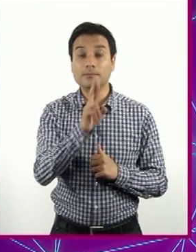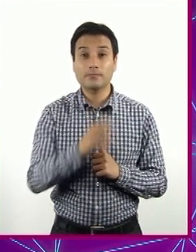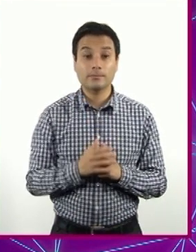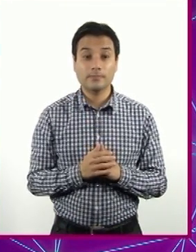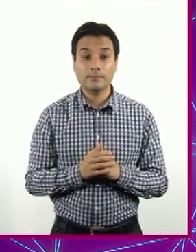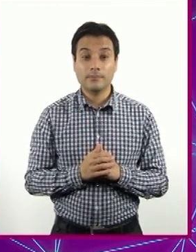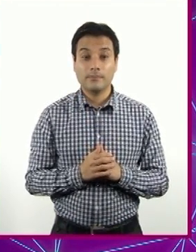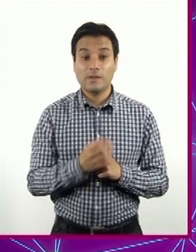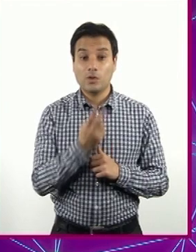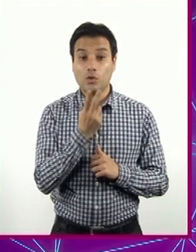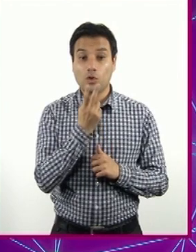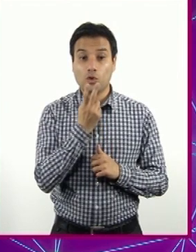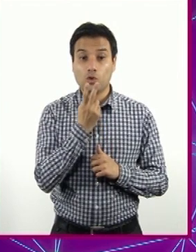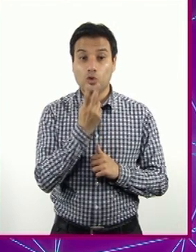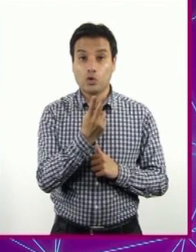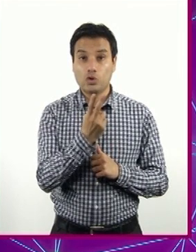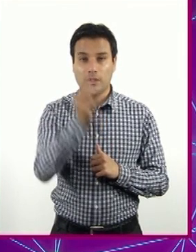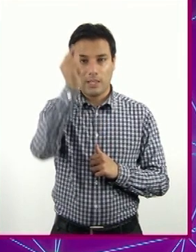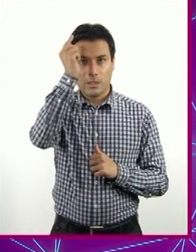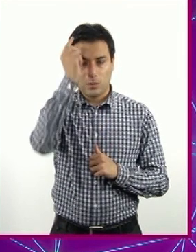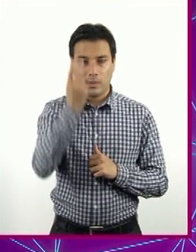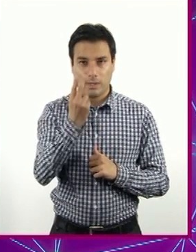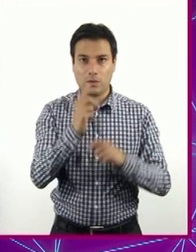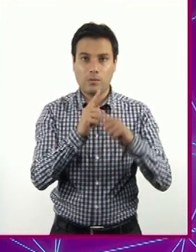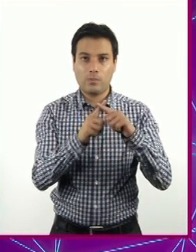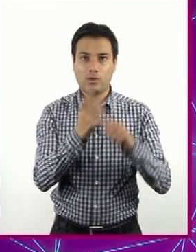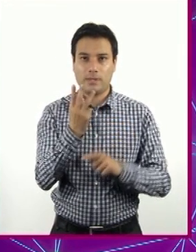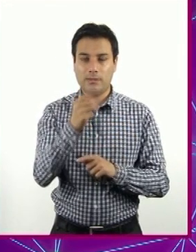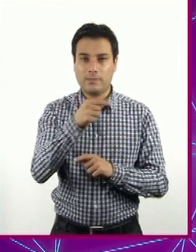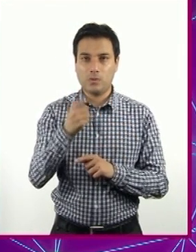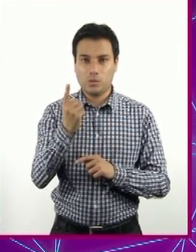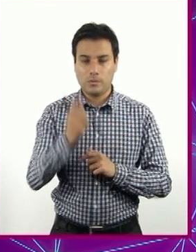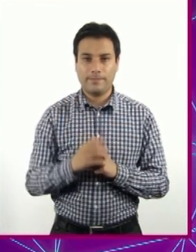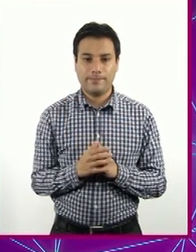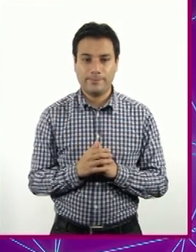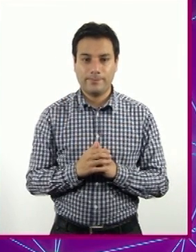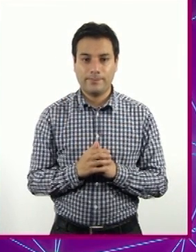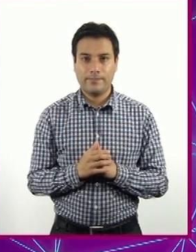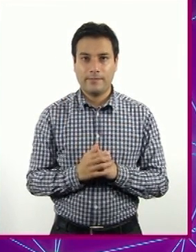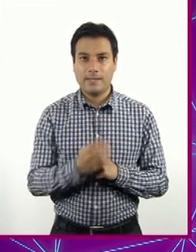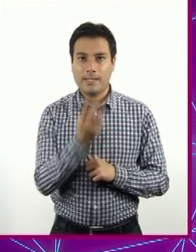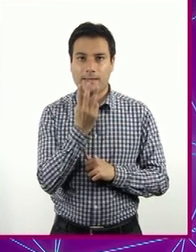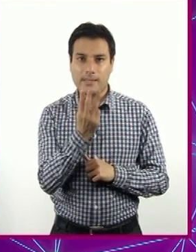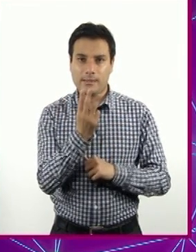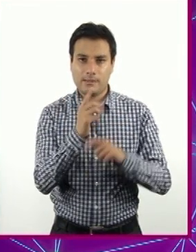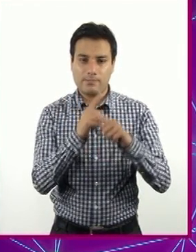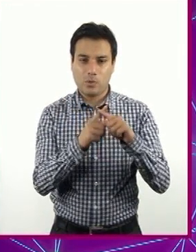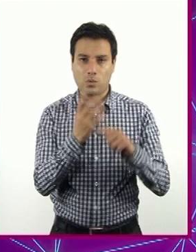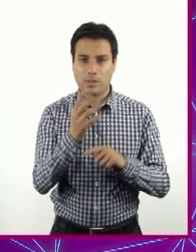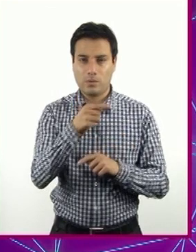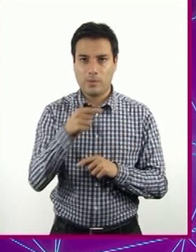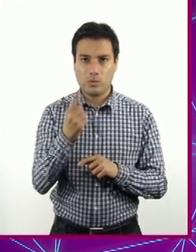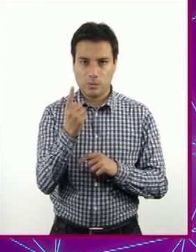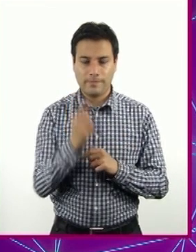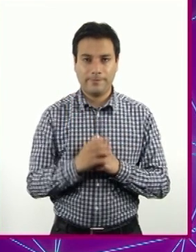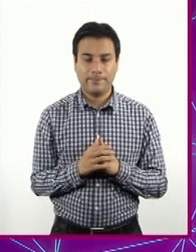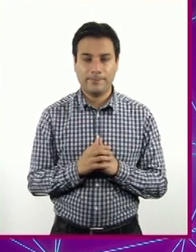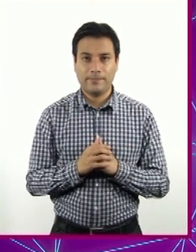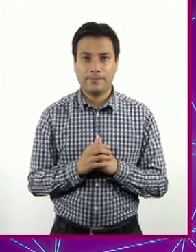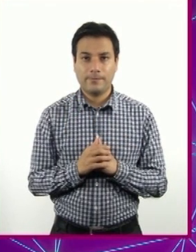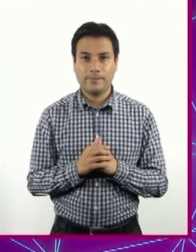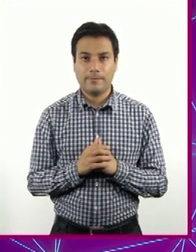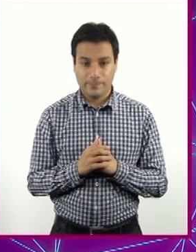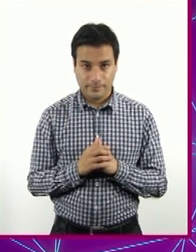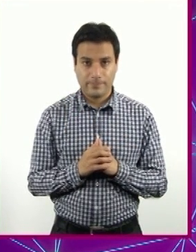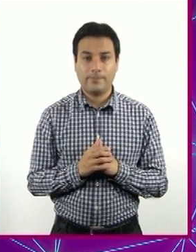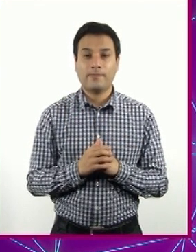al cuadrado por 3 menos 1, que es igual a 3 por 4 menos 1,